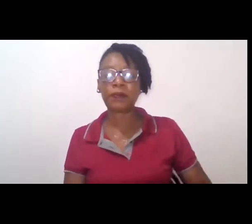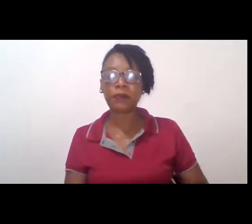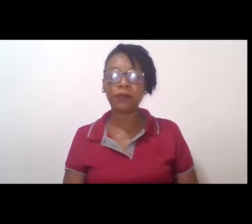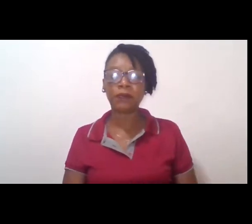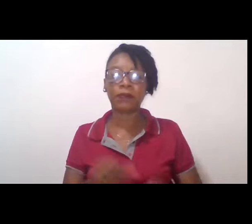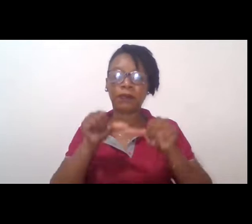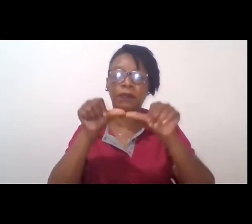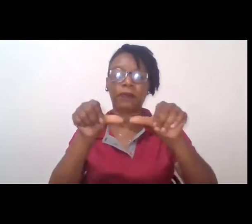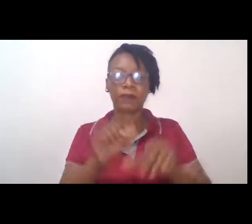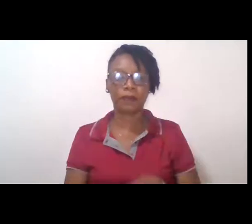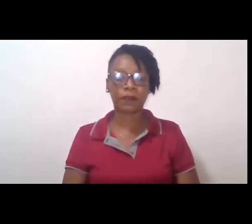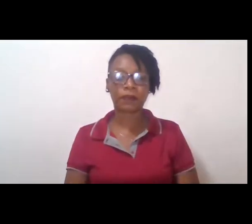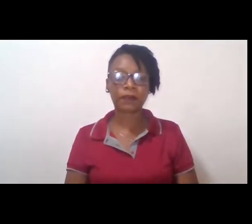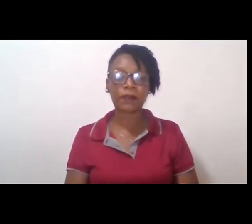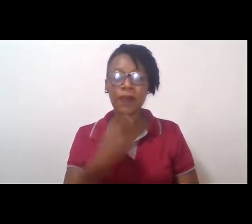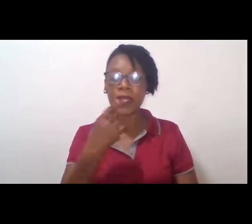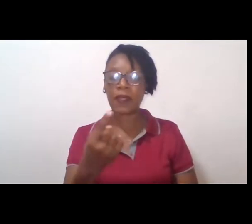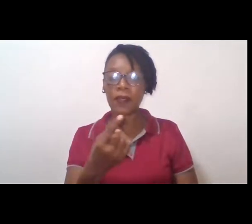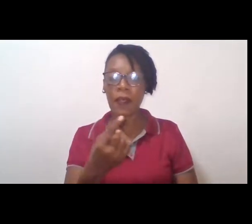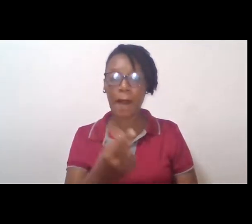Continuamos. Ok.